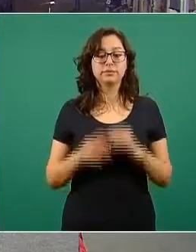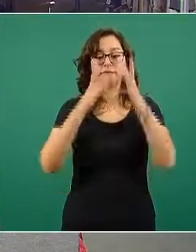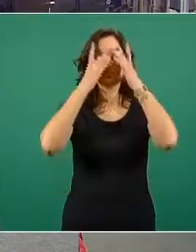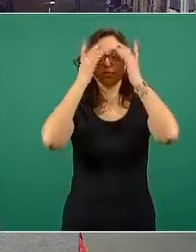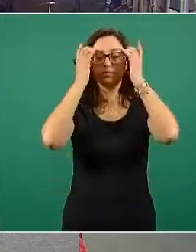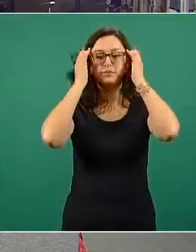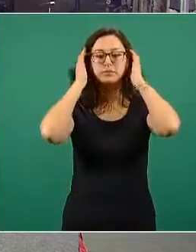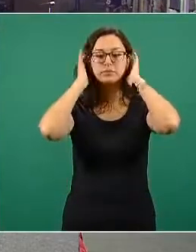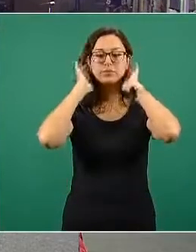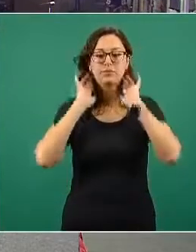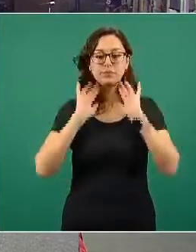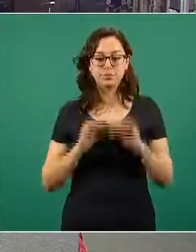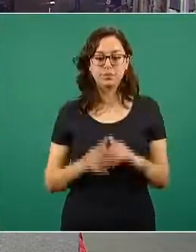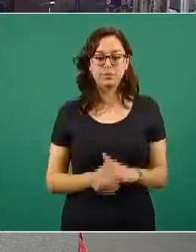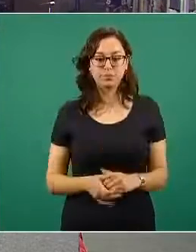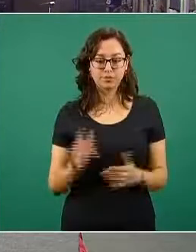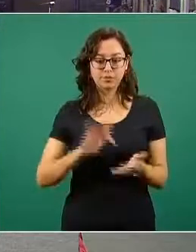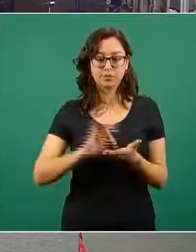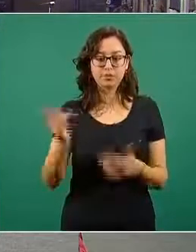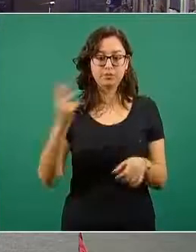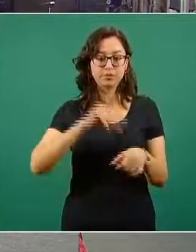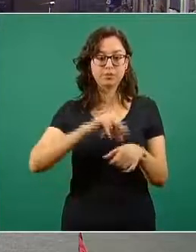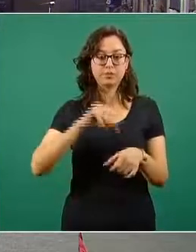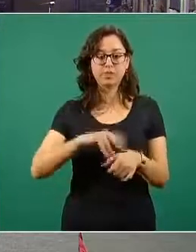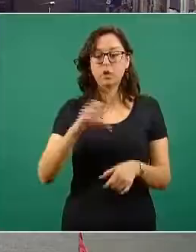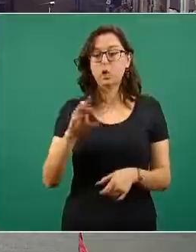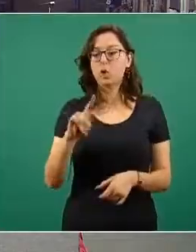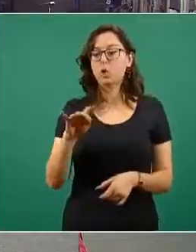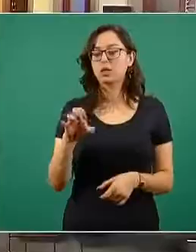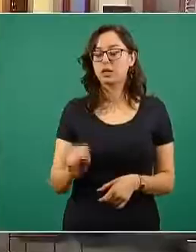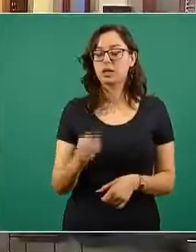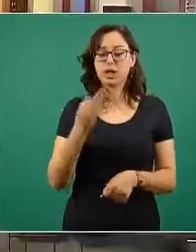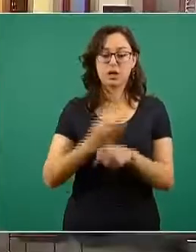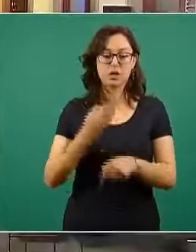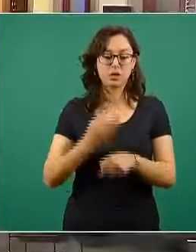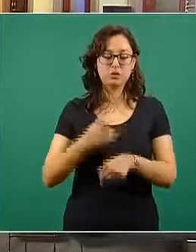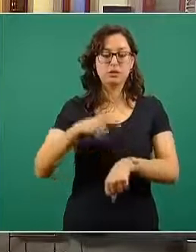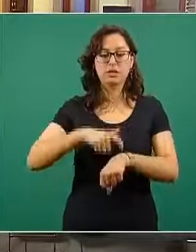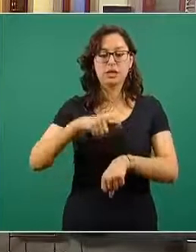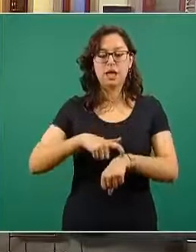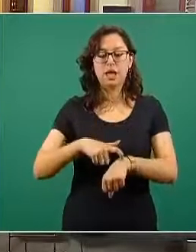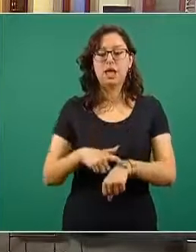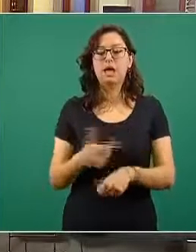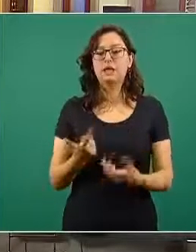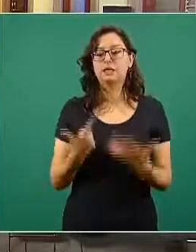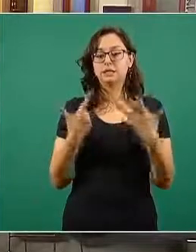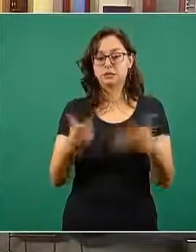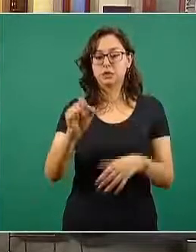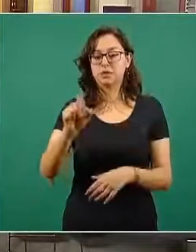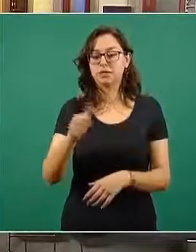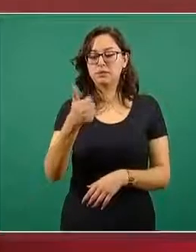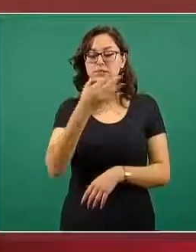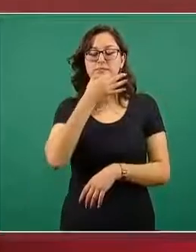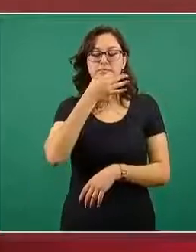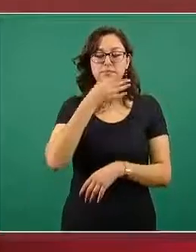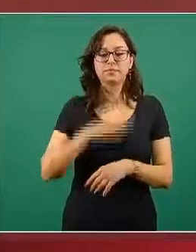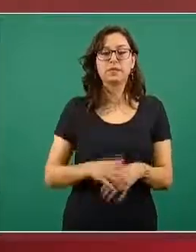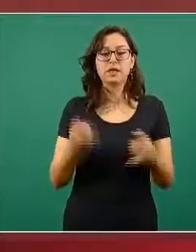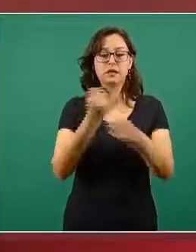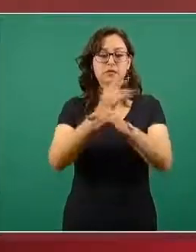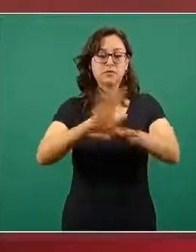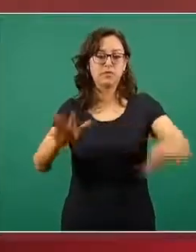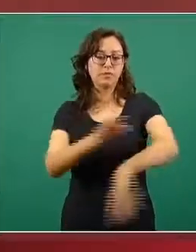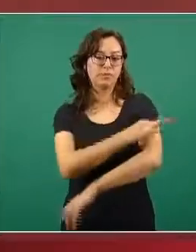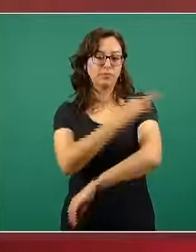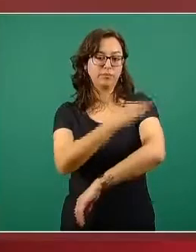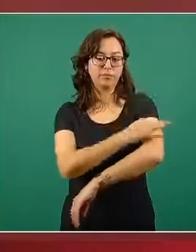Gracias, doctor Ricardo Cortés. Continuamos ahora, cuando son las 19:26 horas, con el informe de la vacunación. Seguimos en